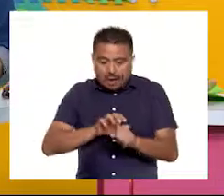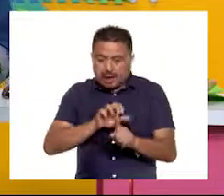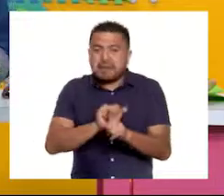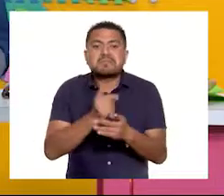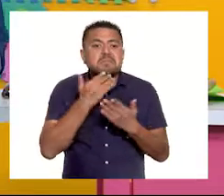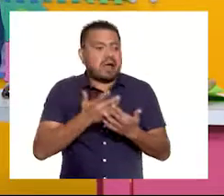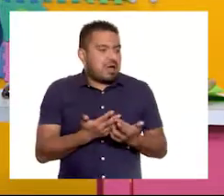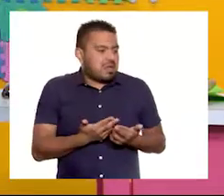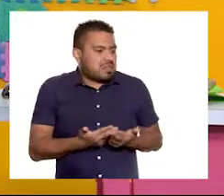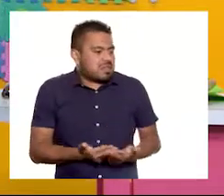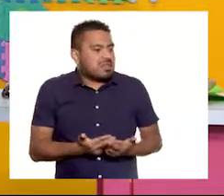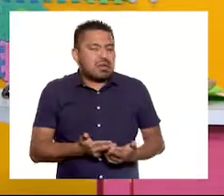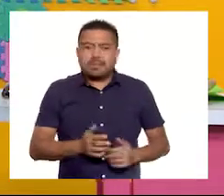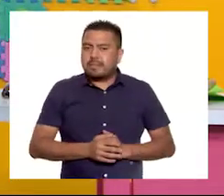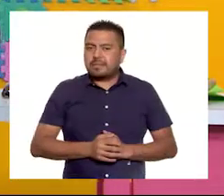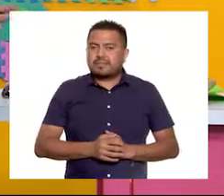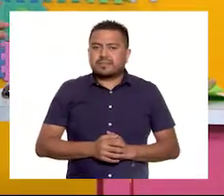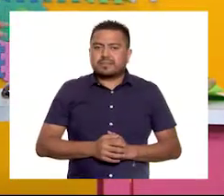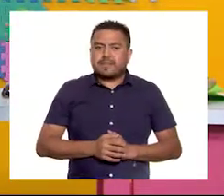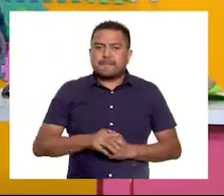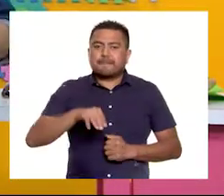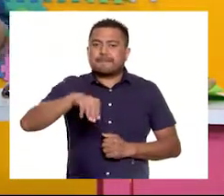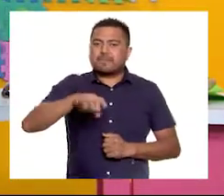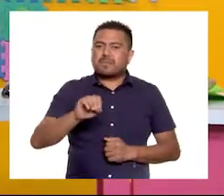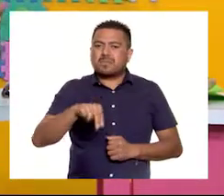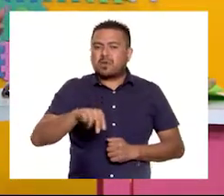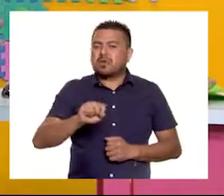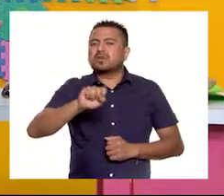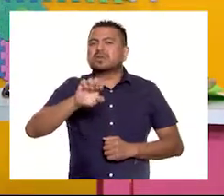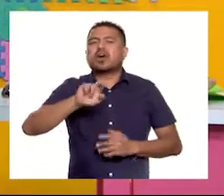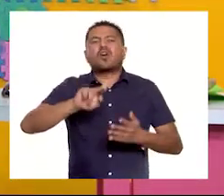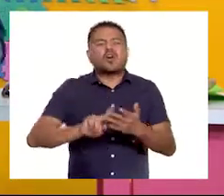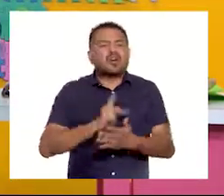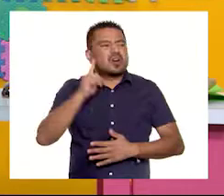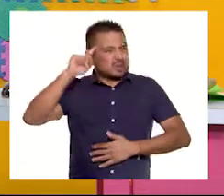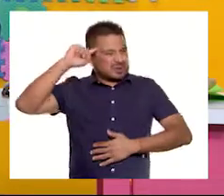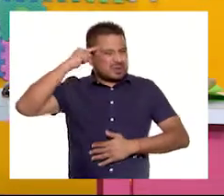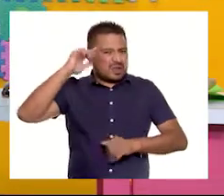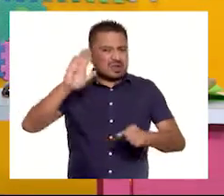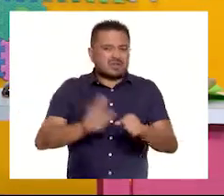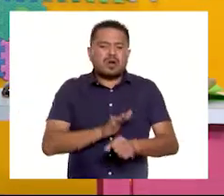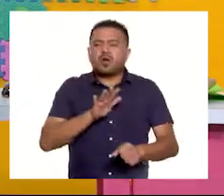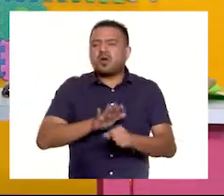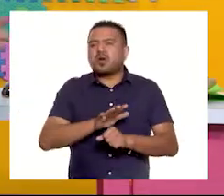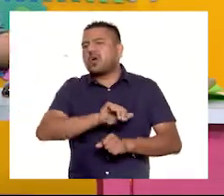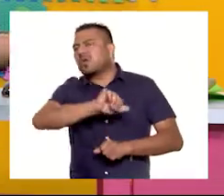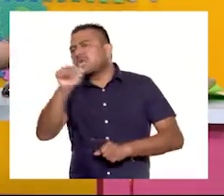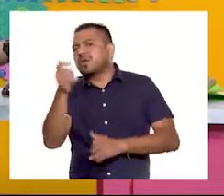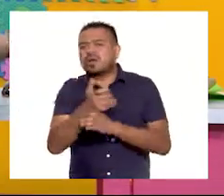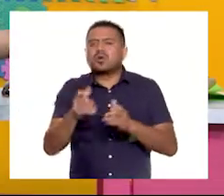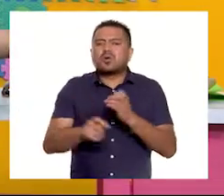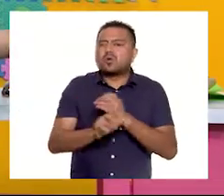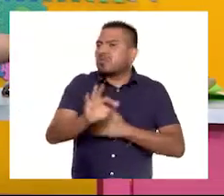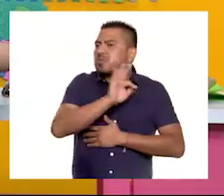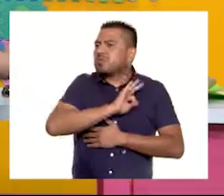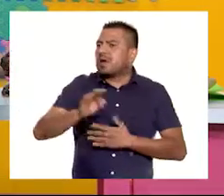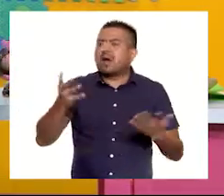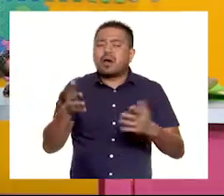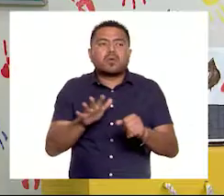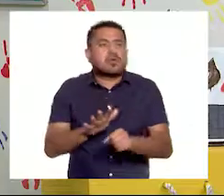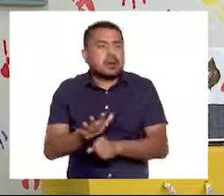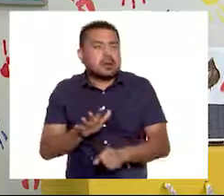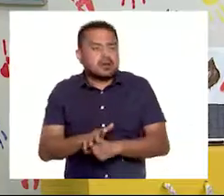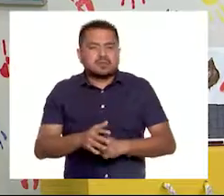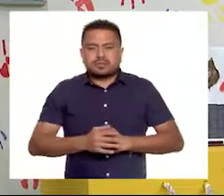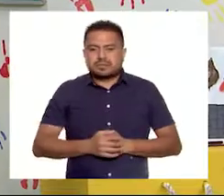¡Claro! Y si Monse se vuelve a poner furiosa por cualquier otra cosa, ¿qué puede hacer?